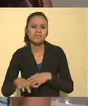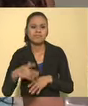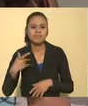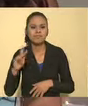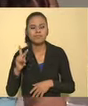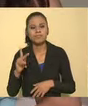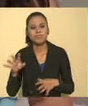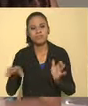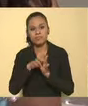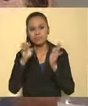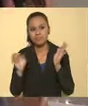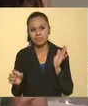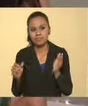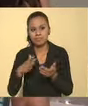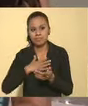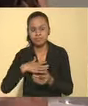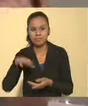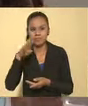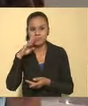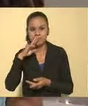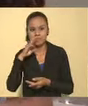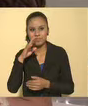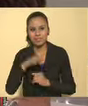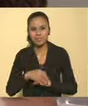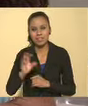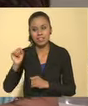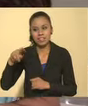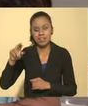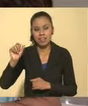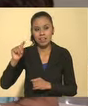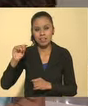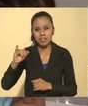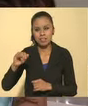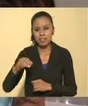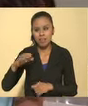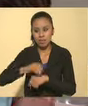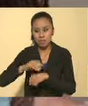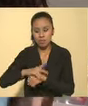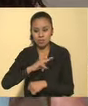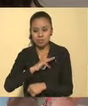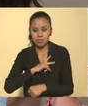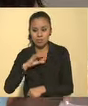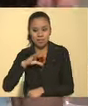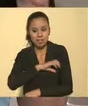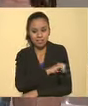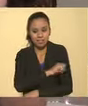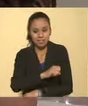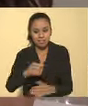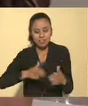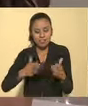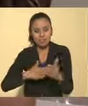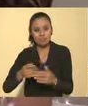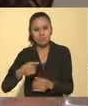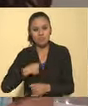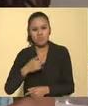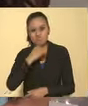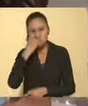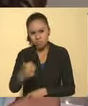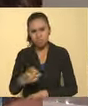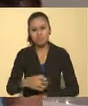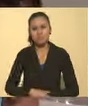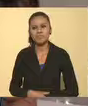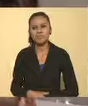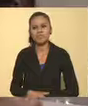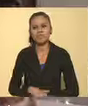por ejemplo, mi mamá experta, Anacati, y amigas mías que les encanta la cocina me dijeron de estos tips y se los voy a compartir. A ver. Porque me han